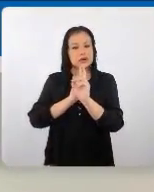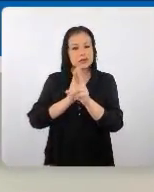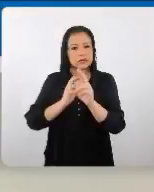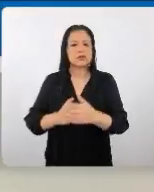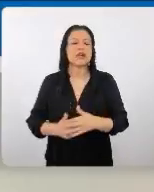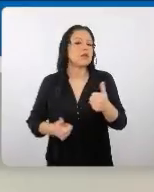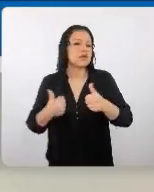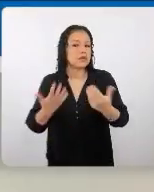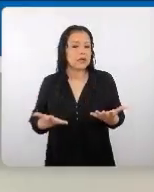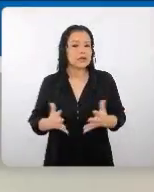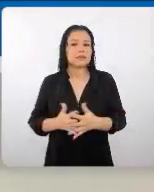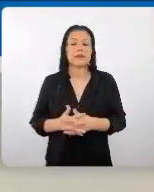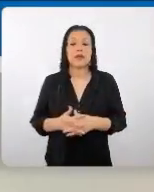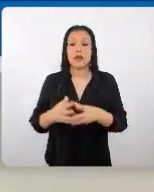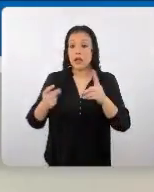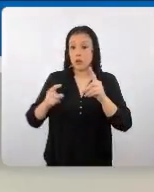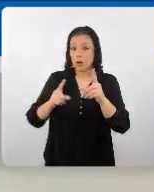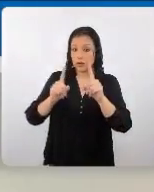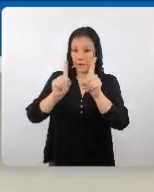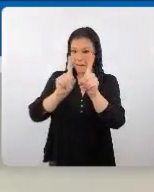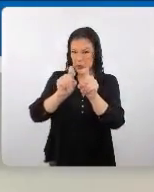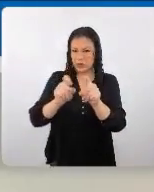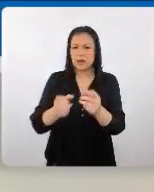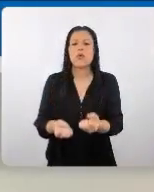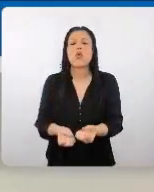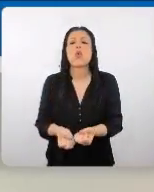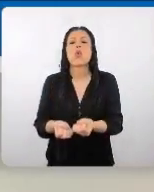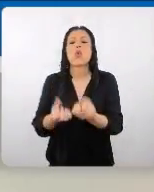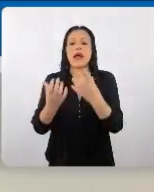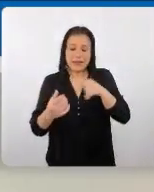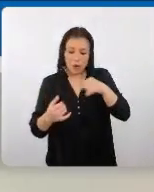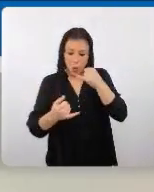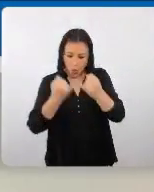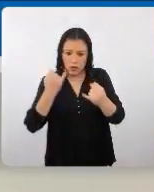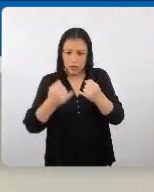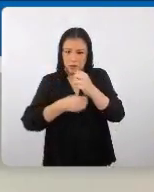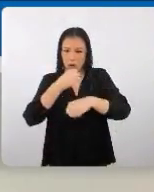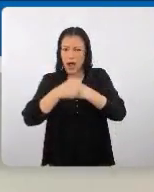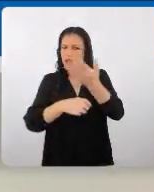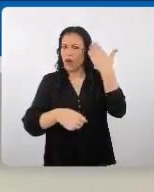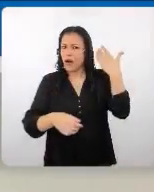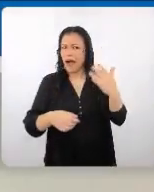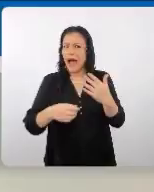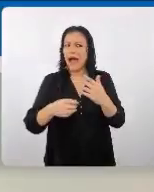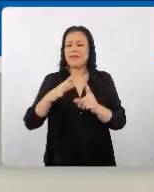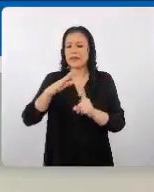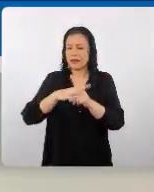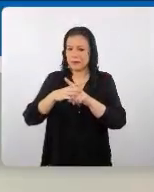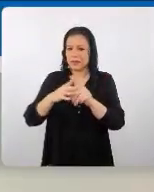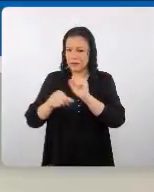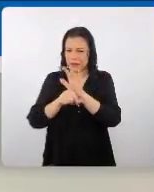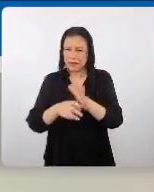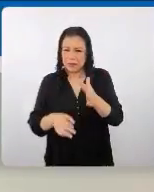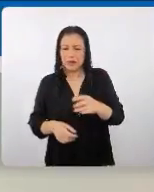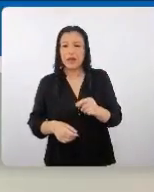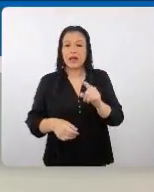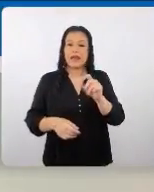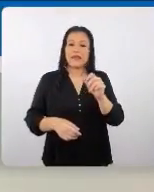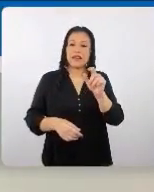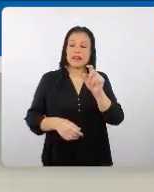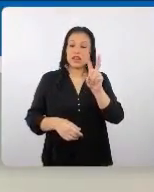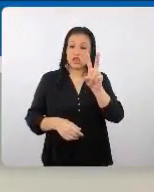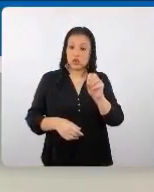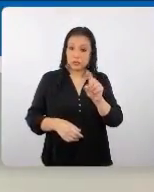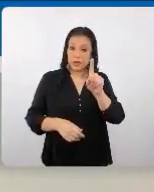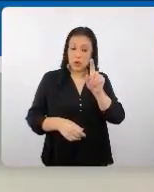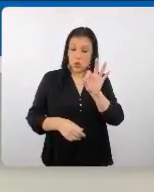que cuando preguntamos cuántos viajaron el último año antes de la pandemia, es decir, desde el 2019 hasta